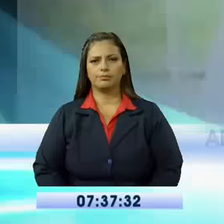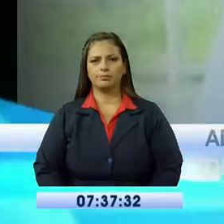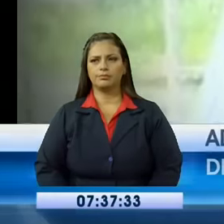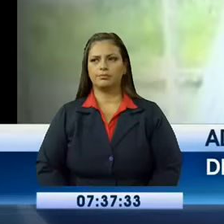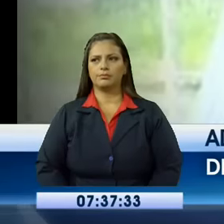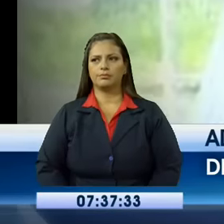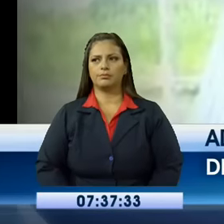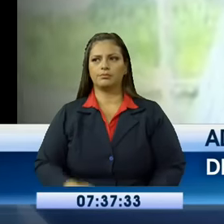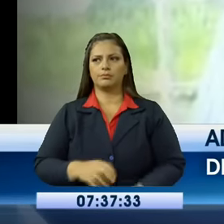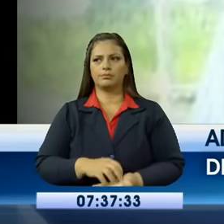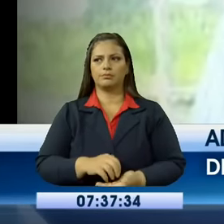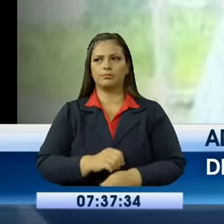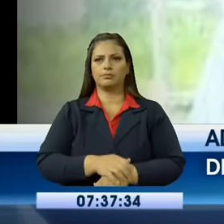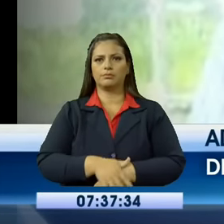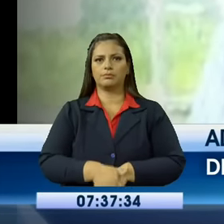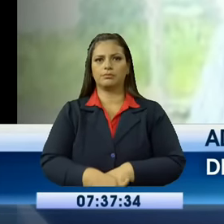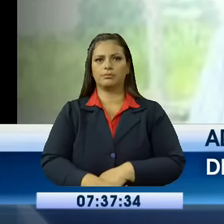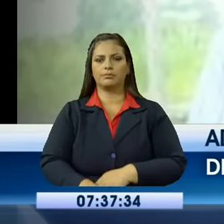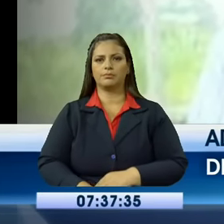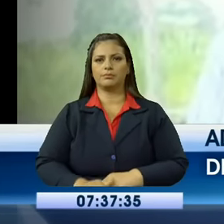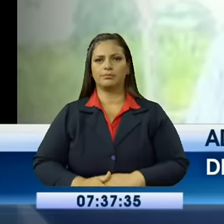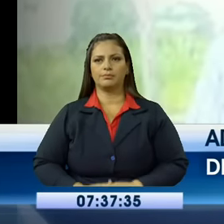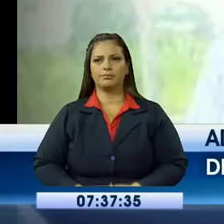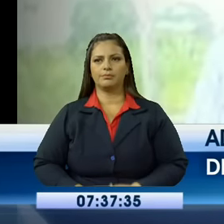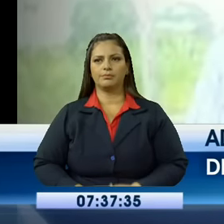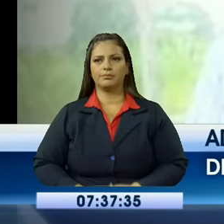informó Odette Camacho.